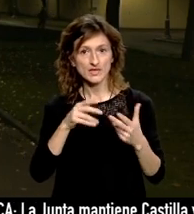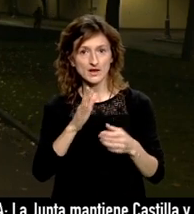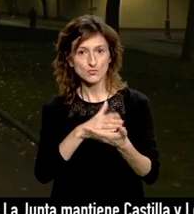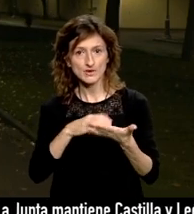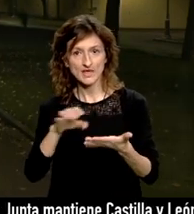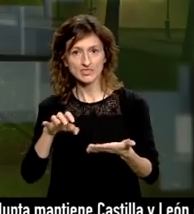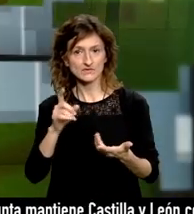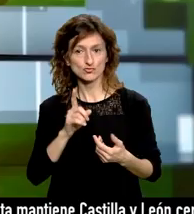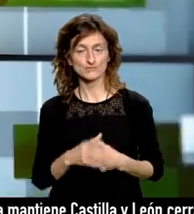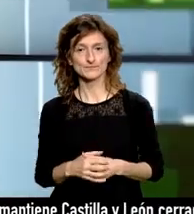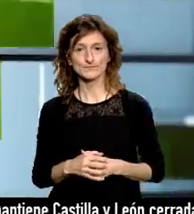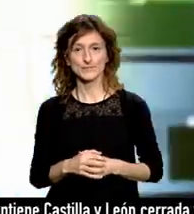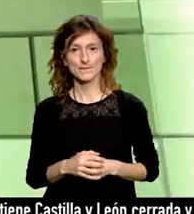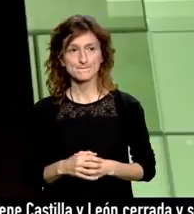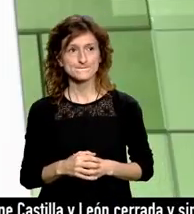comunidades.